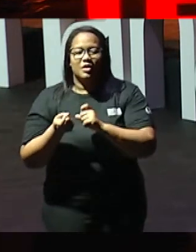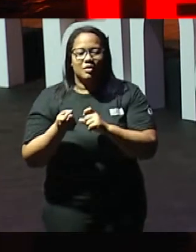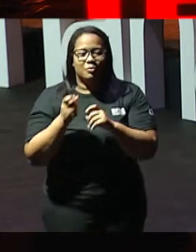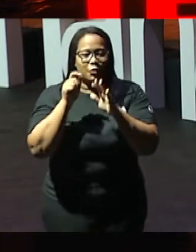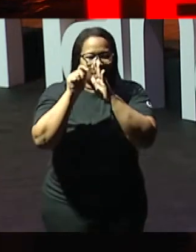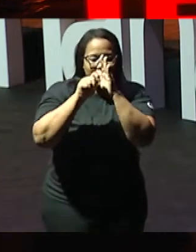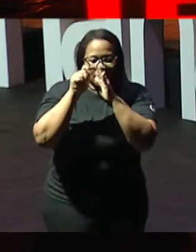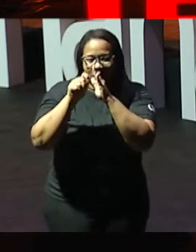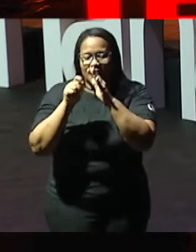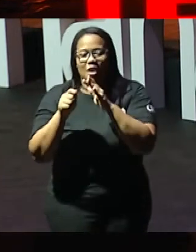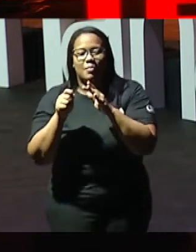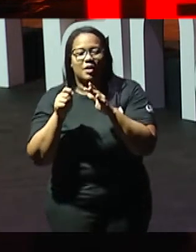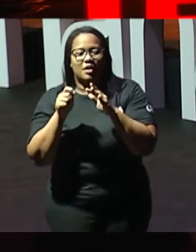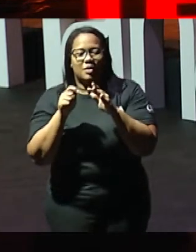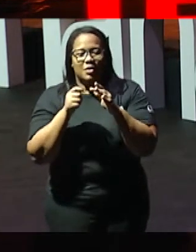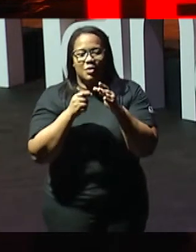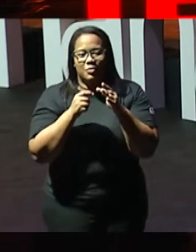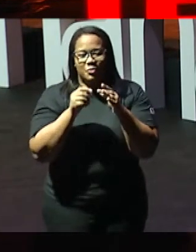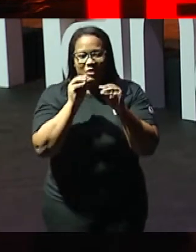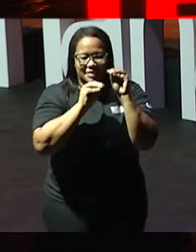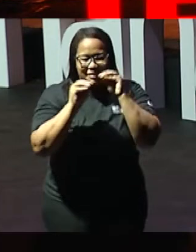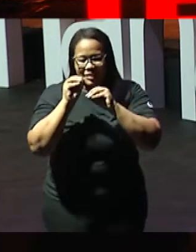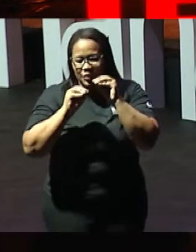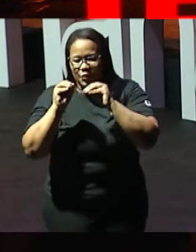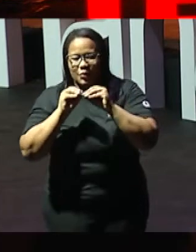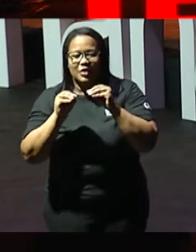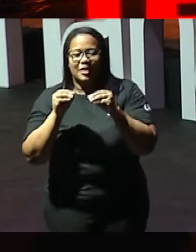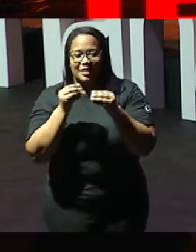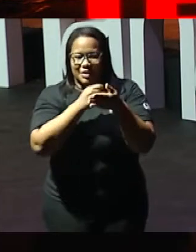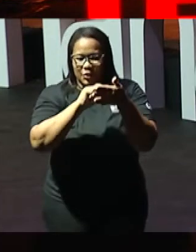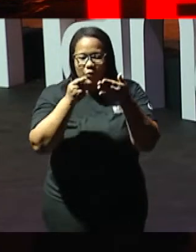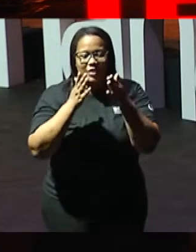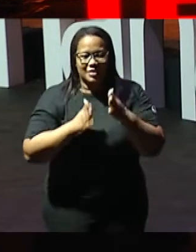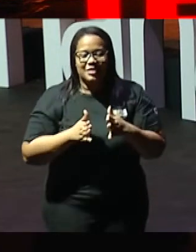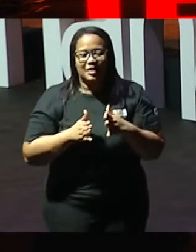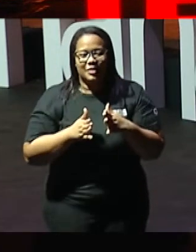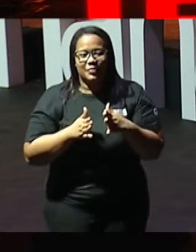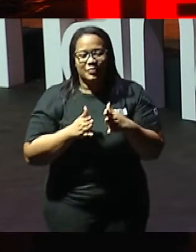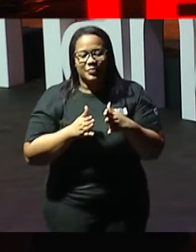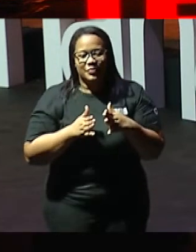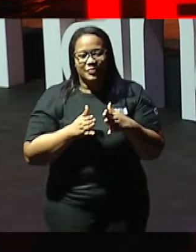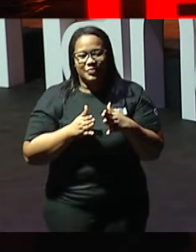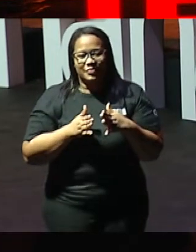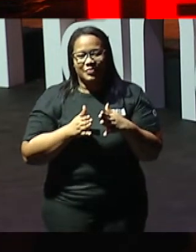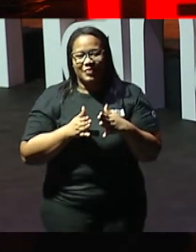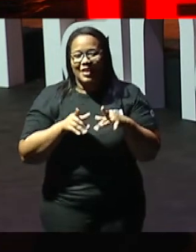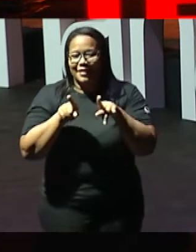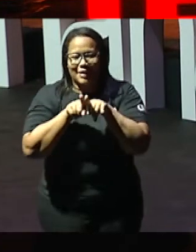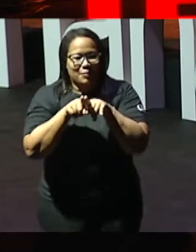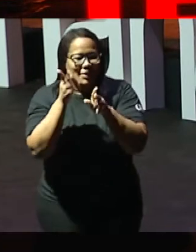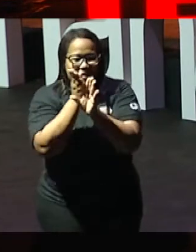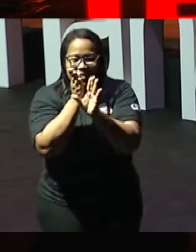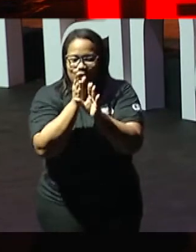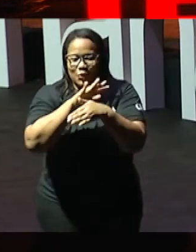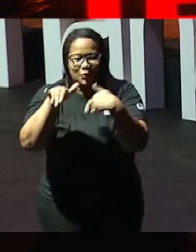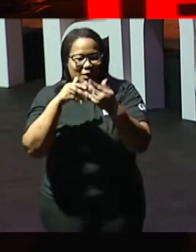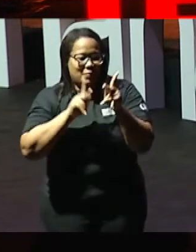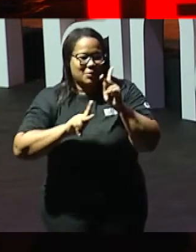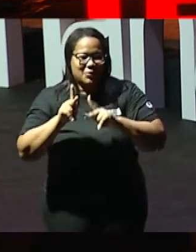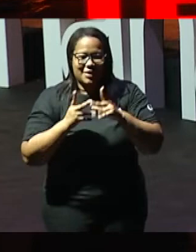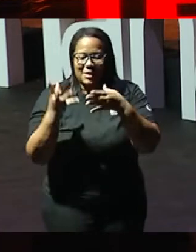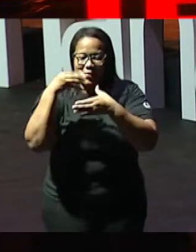de cámara fui editor guionista motiongraphics y hasta terapeuta de todos los tigres que estaban ahí porque imagínate con la olla que teníamos que era